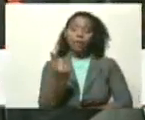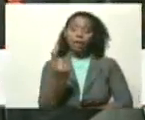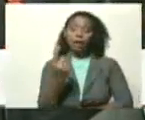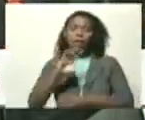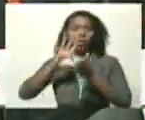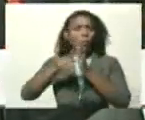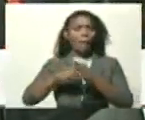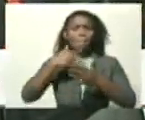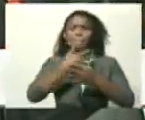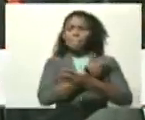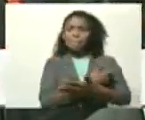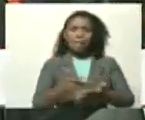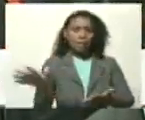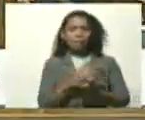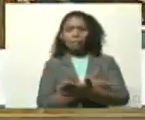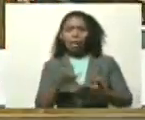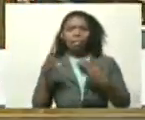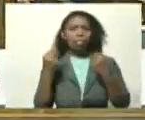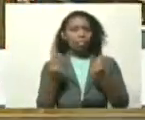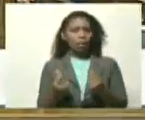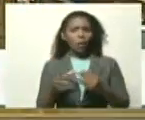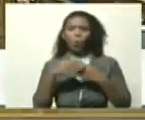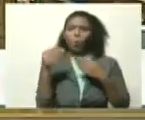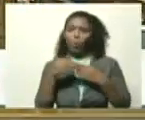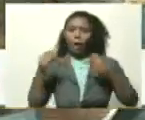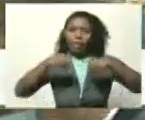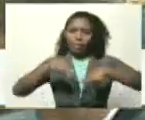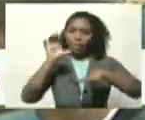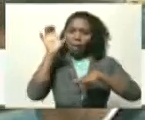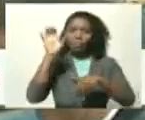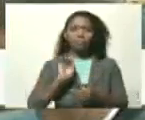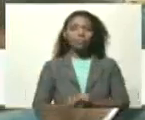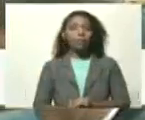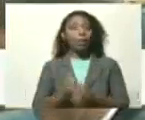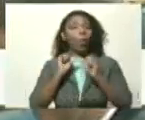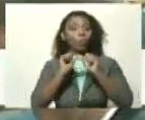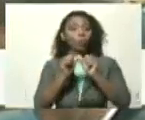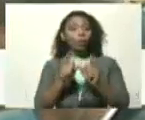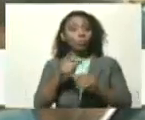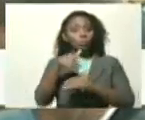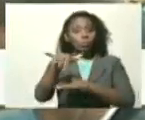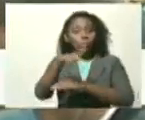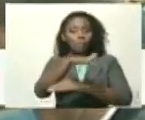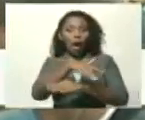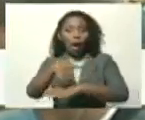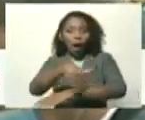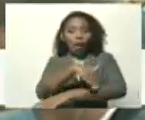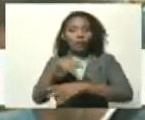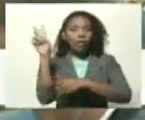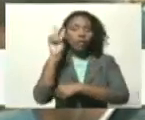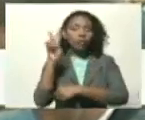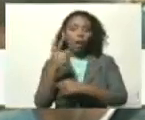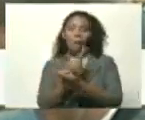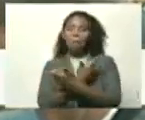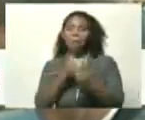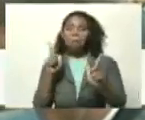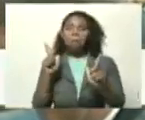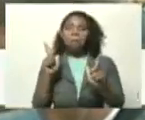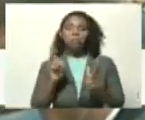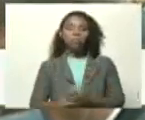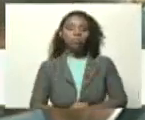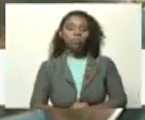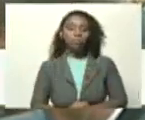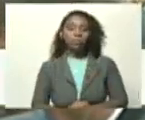robado miles de millones de dinero, de dólares en el país, y que sigue por ahí en las calles de Venezuela libremente, una